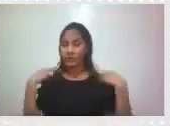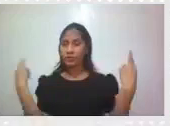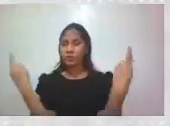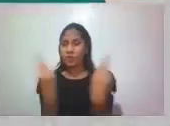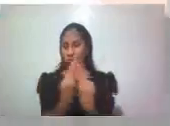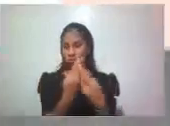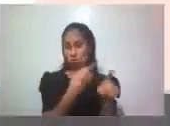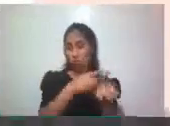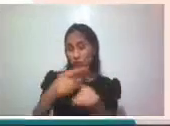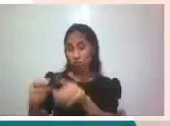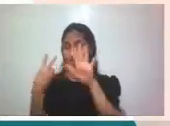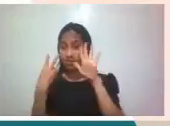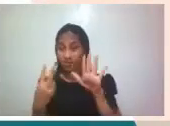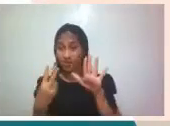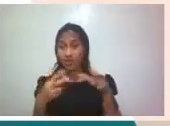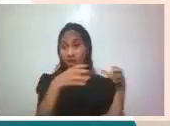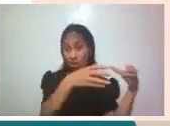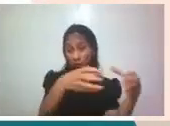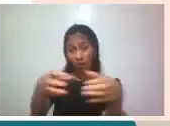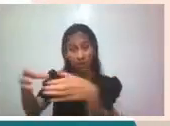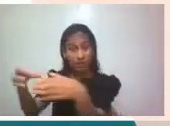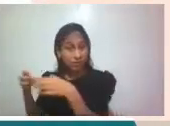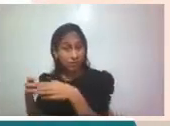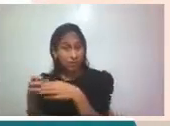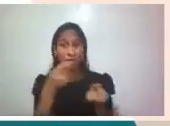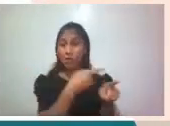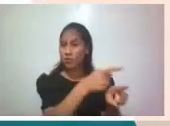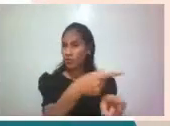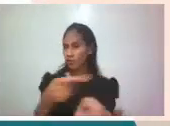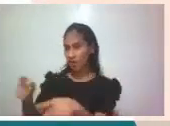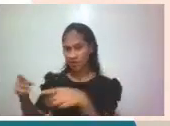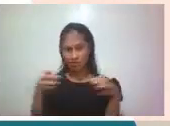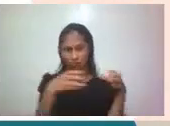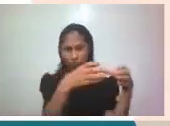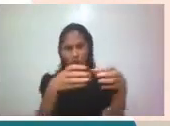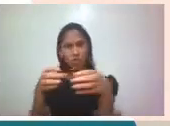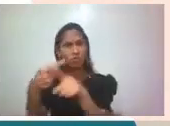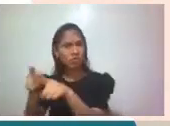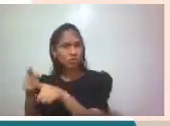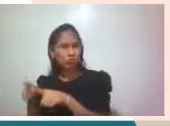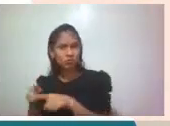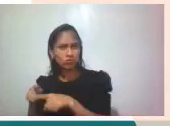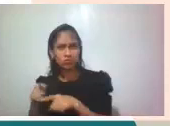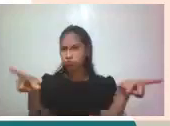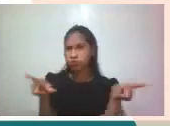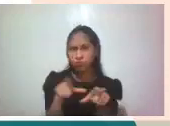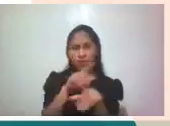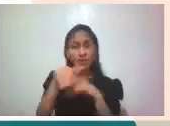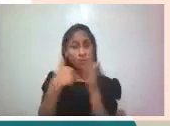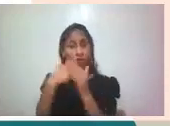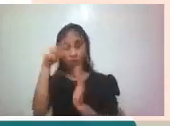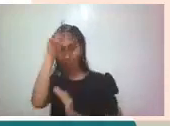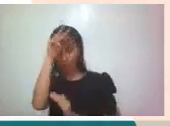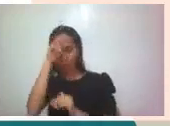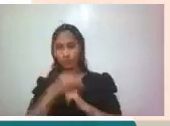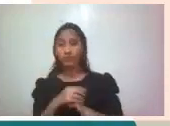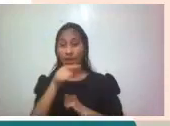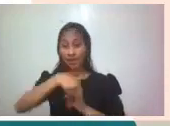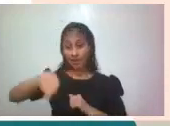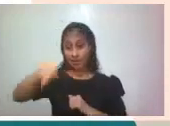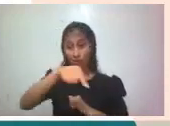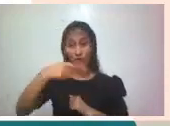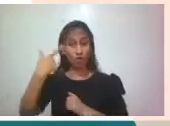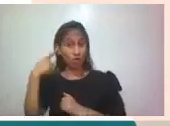las 7 organizaciones nacionales de pueblos indígenas más representativas. En esa reunión, los dirigentes